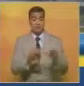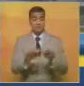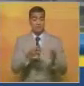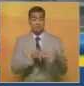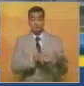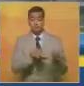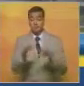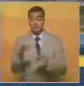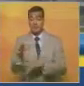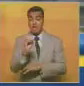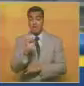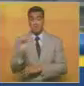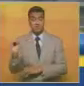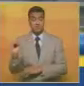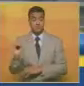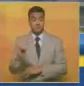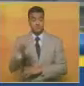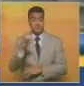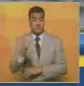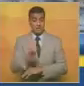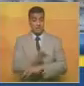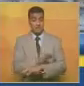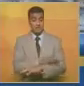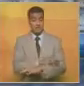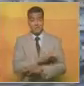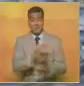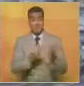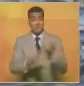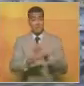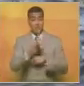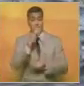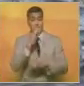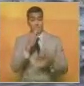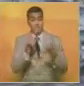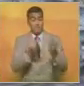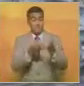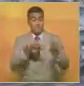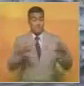desemboca en el Océano Atlántico y el daño ecológico será inminente y de grandes proporciones.